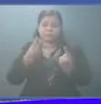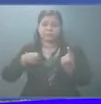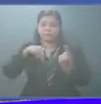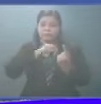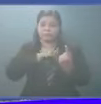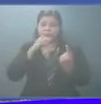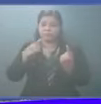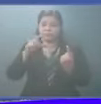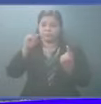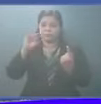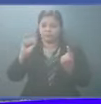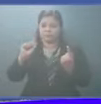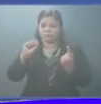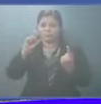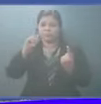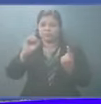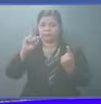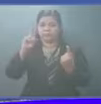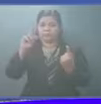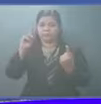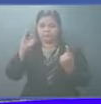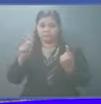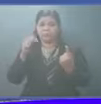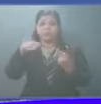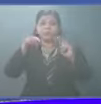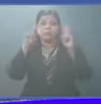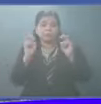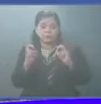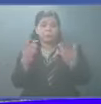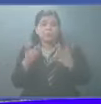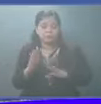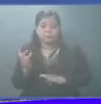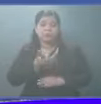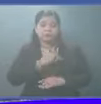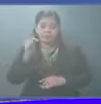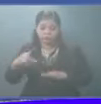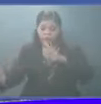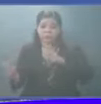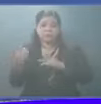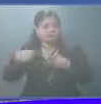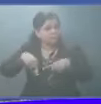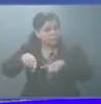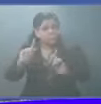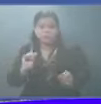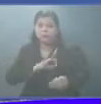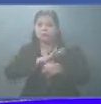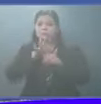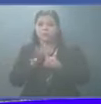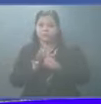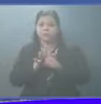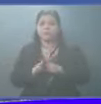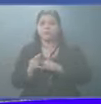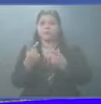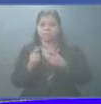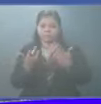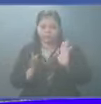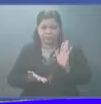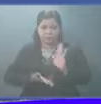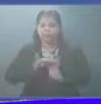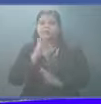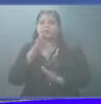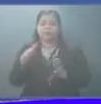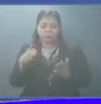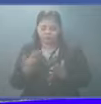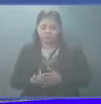Y bueno, vamos a estar hablando sobre un tema muy importante. Estamos todavía ante una pandemia por COVID-19 en donde los más vulnerables han sido